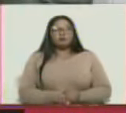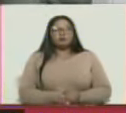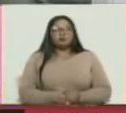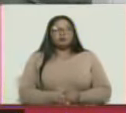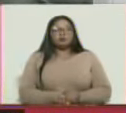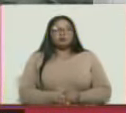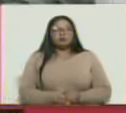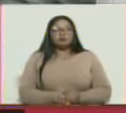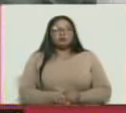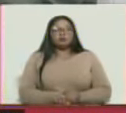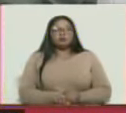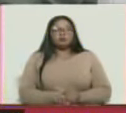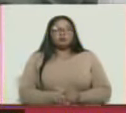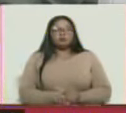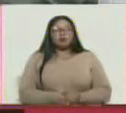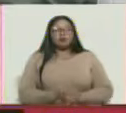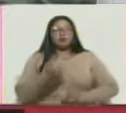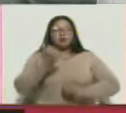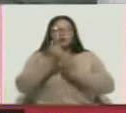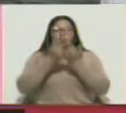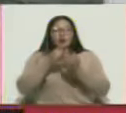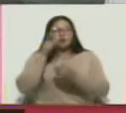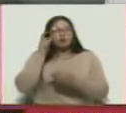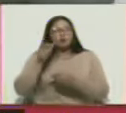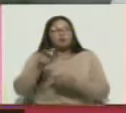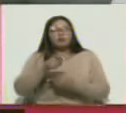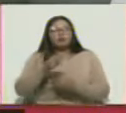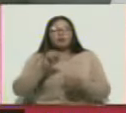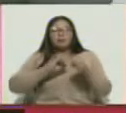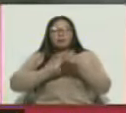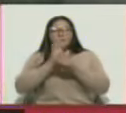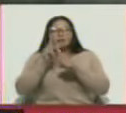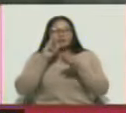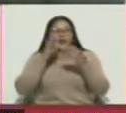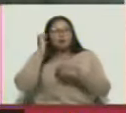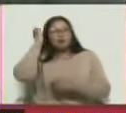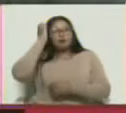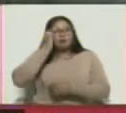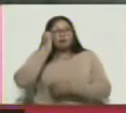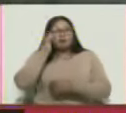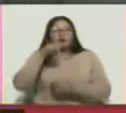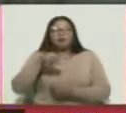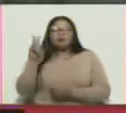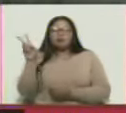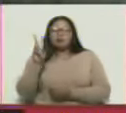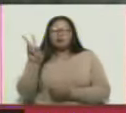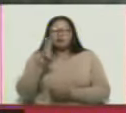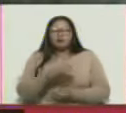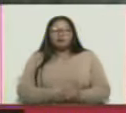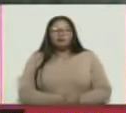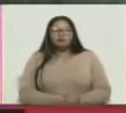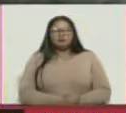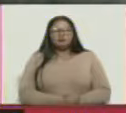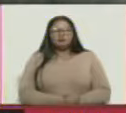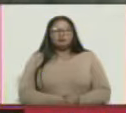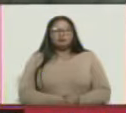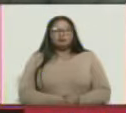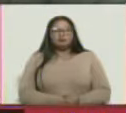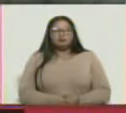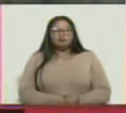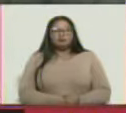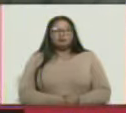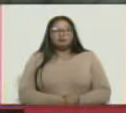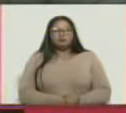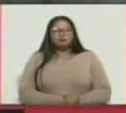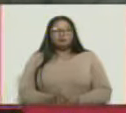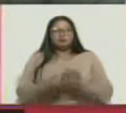en apoyo y solidaridad al pueblo palestino. En toda Europa también. Aquí en Venezuela ha habido manifestaciones